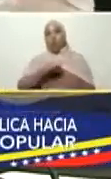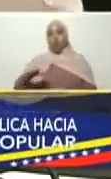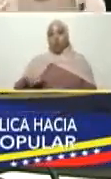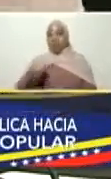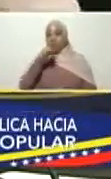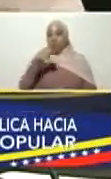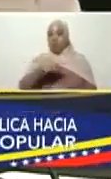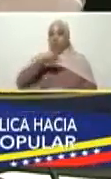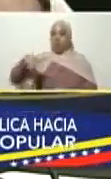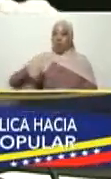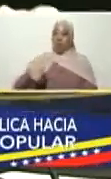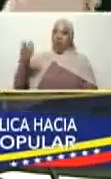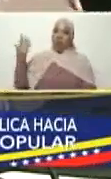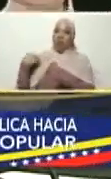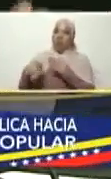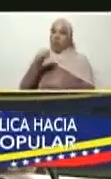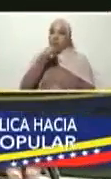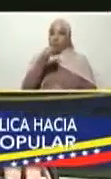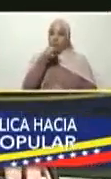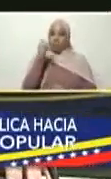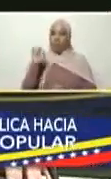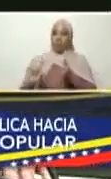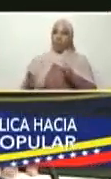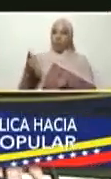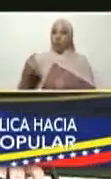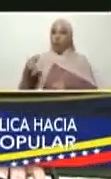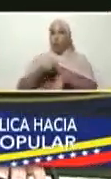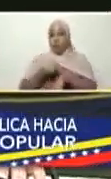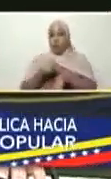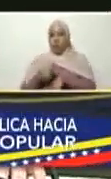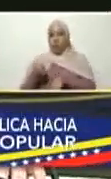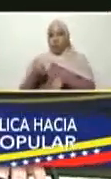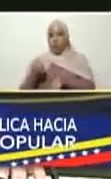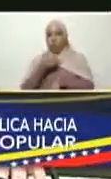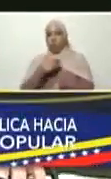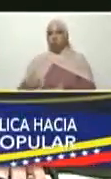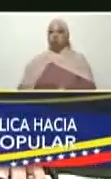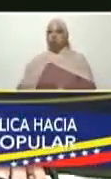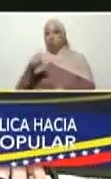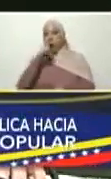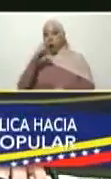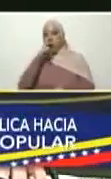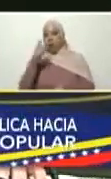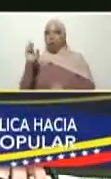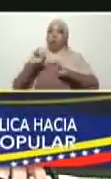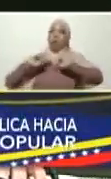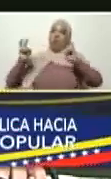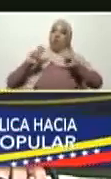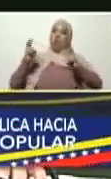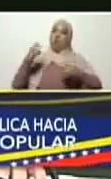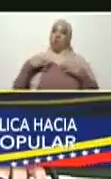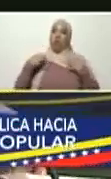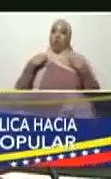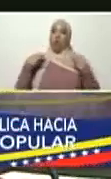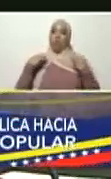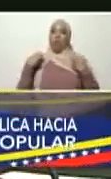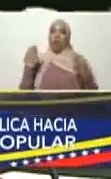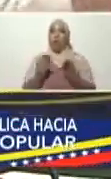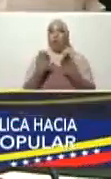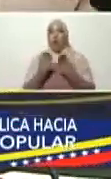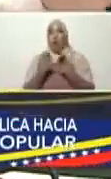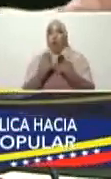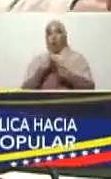para que no nos pase lo que incluso hace poco nos ha pasado, presidente, por ponerle un ejemplo, el tema de los uniformes escolares, de